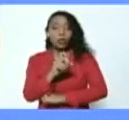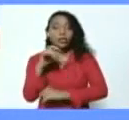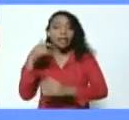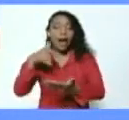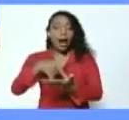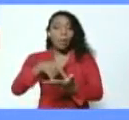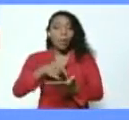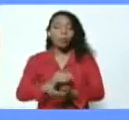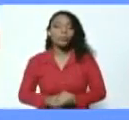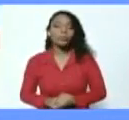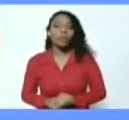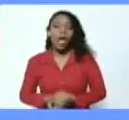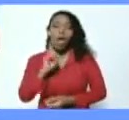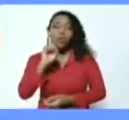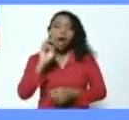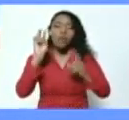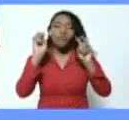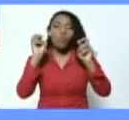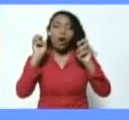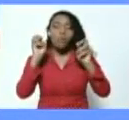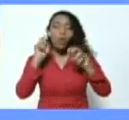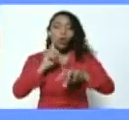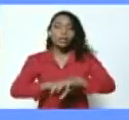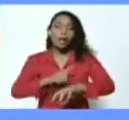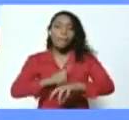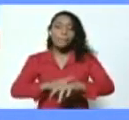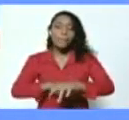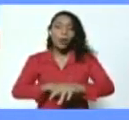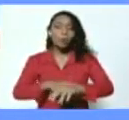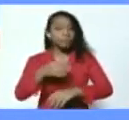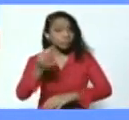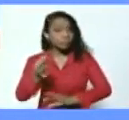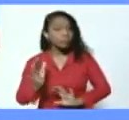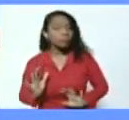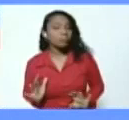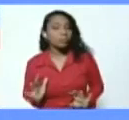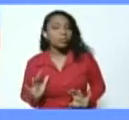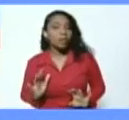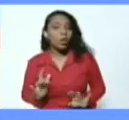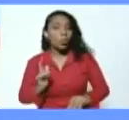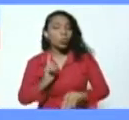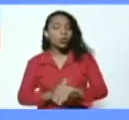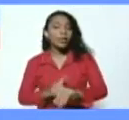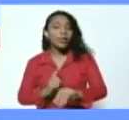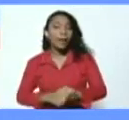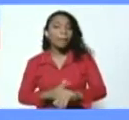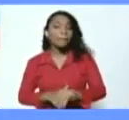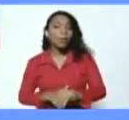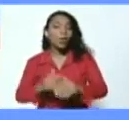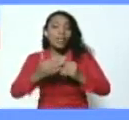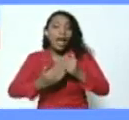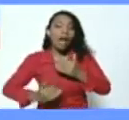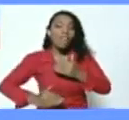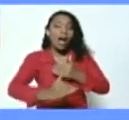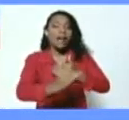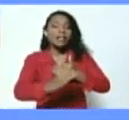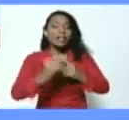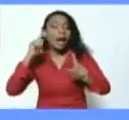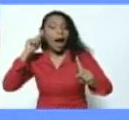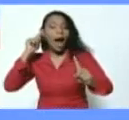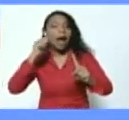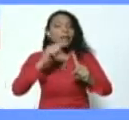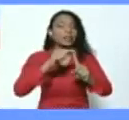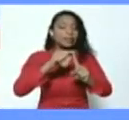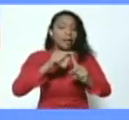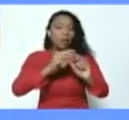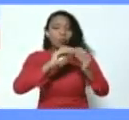Carabobo, en una nueva época, ¿verdad? En una época de avances hacia la